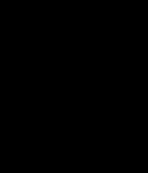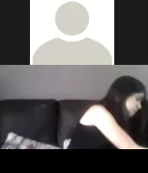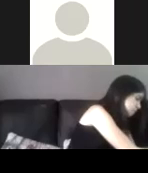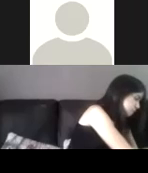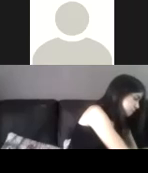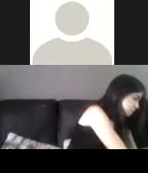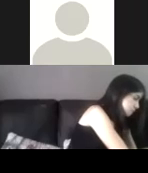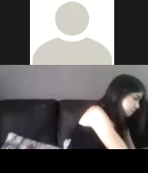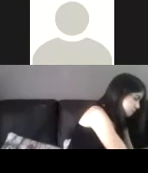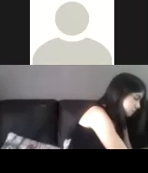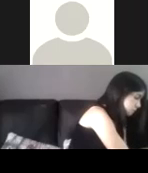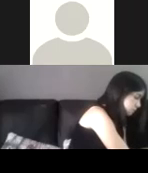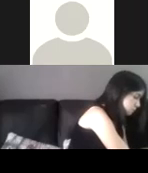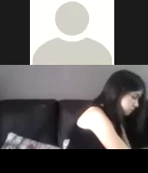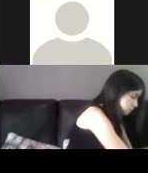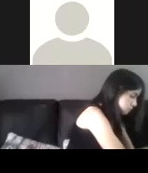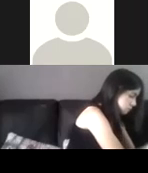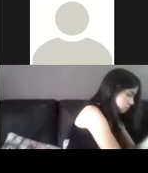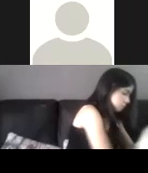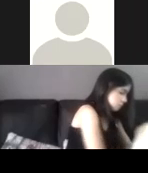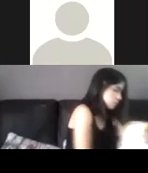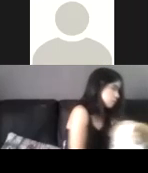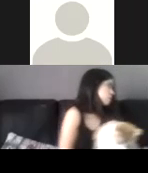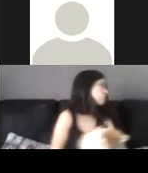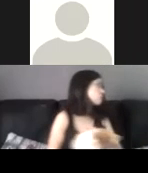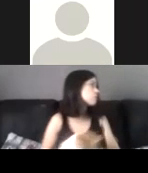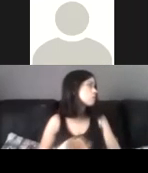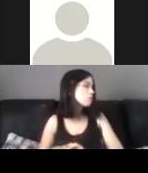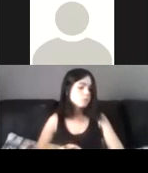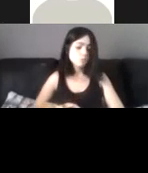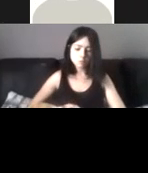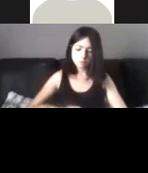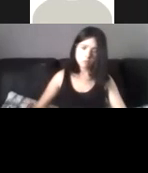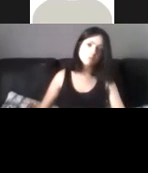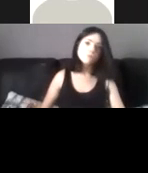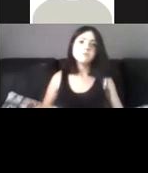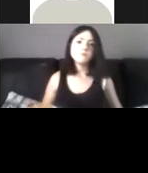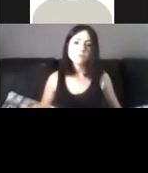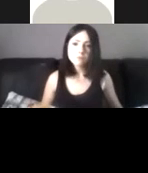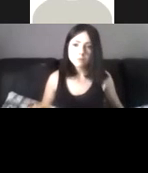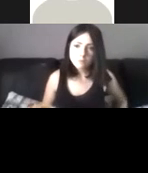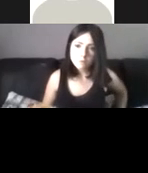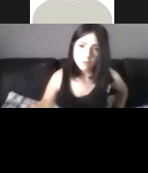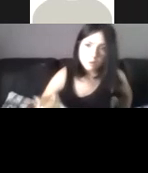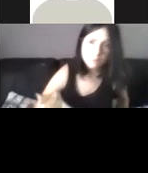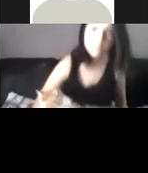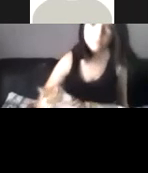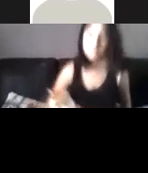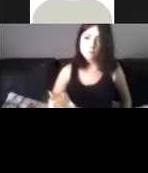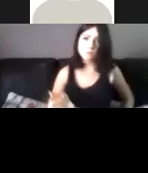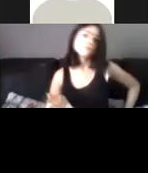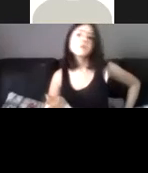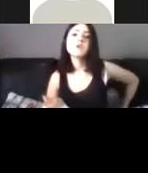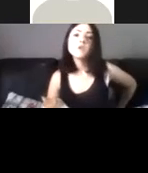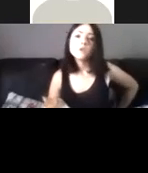Vamos a compartir, entonces, que este es el último tema que nos queda por ver de la unidad, acuérdense que la unidad es muy